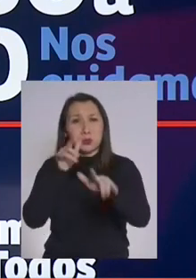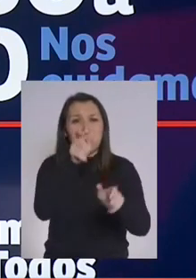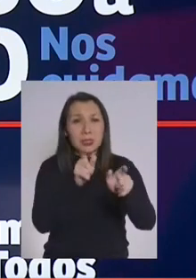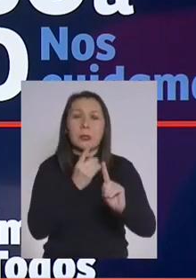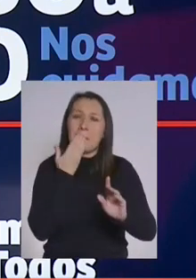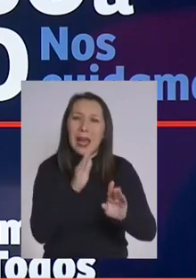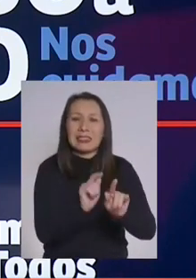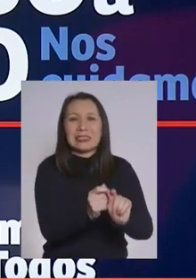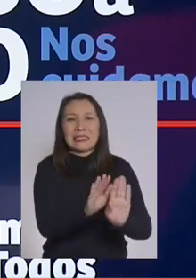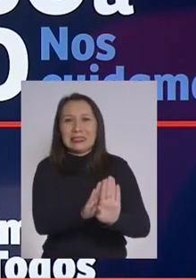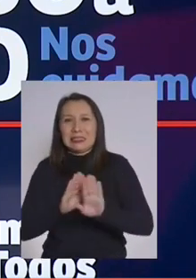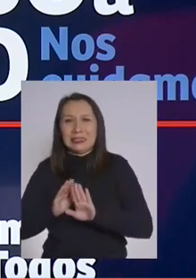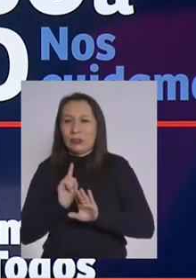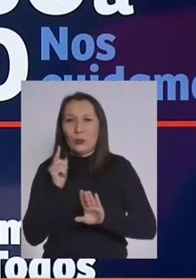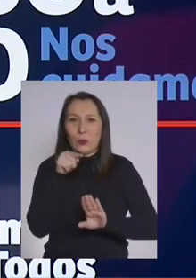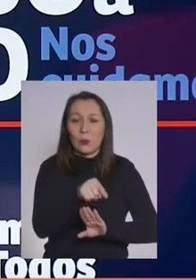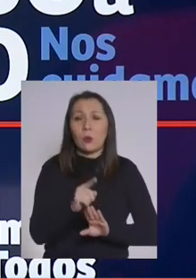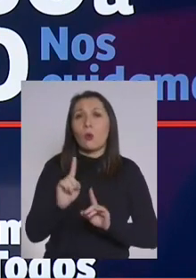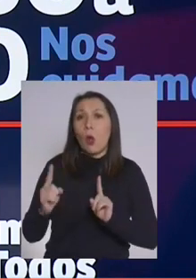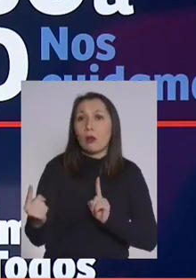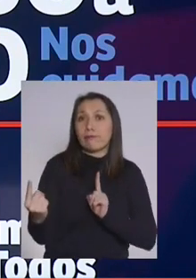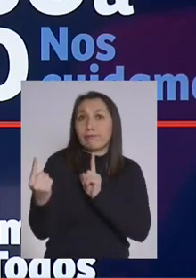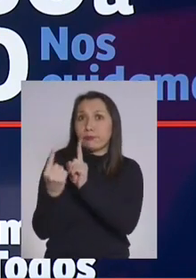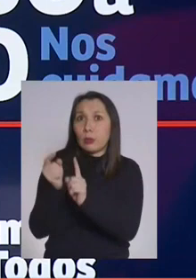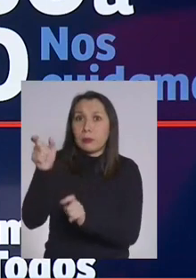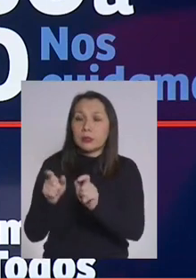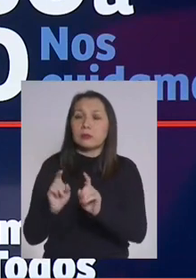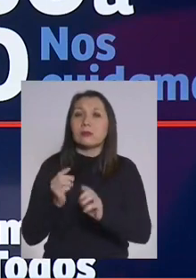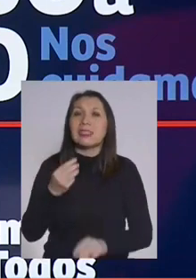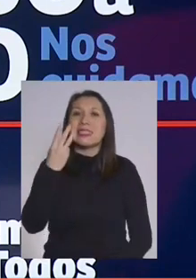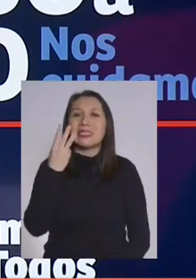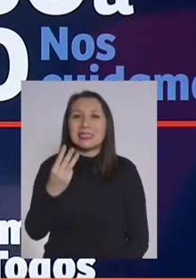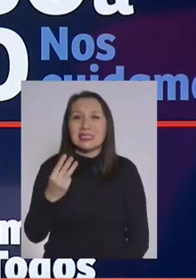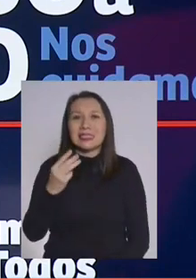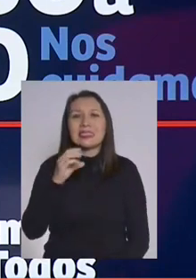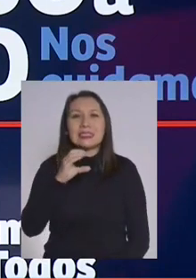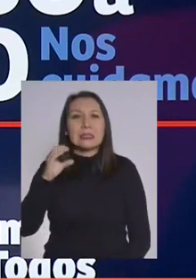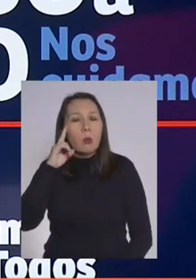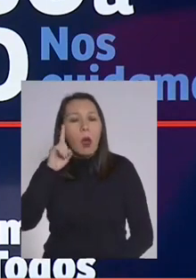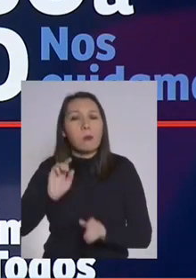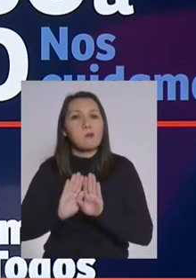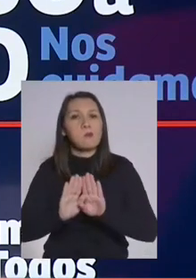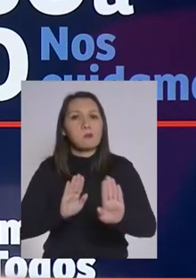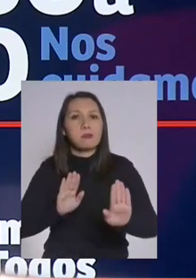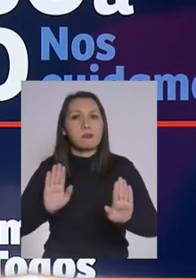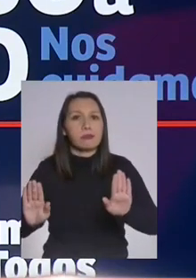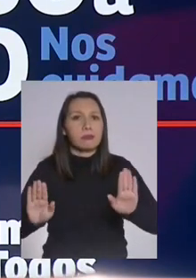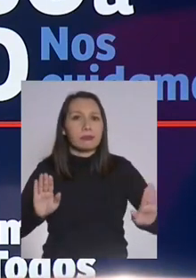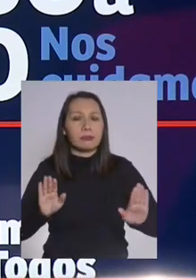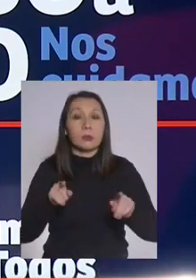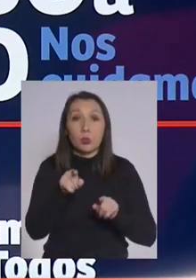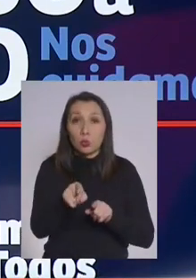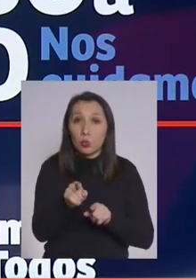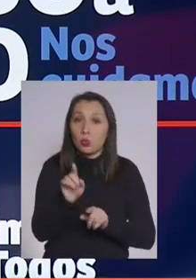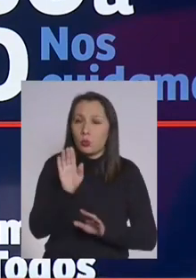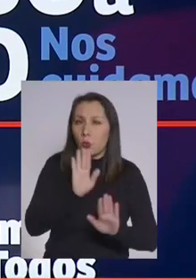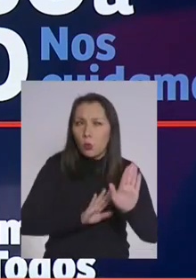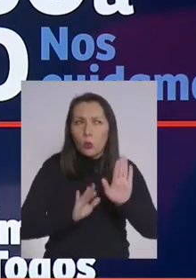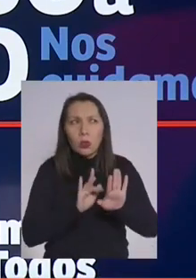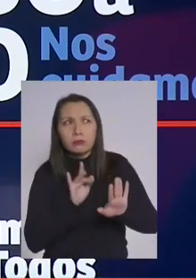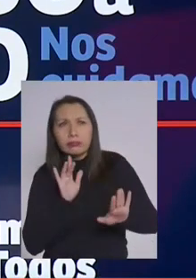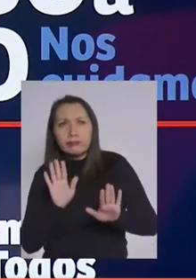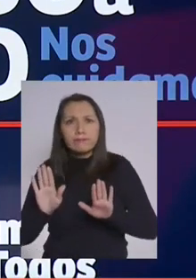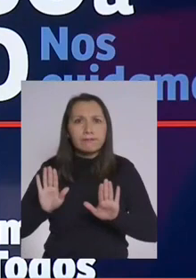y evitar el contacto físico 13 que evitar si usted es cuidadoso